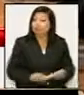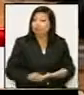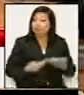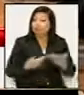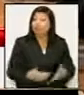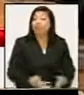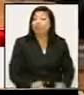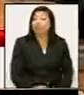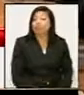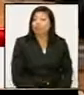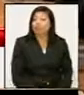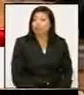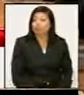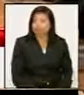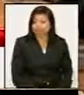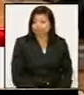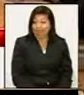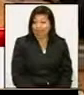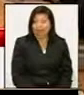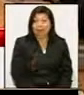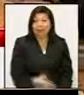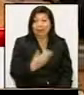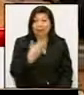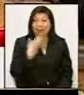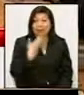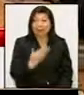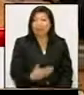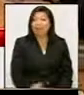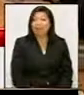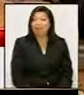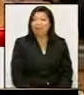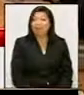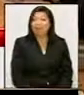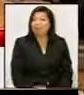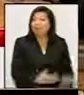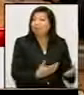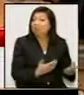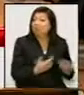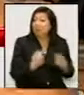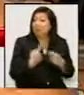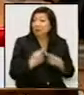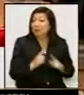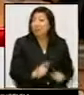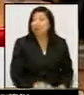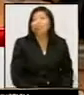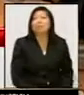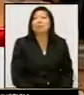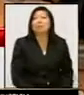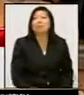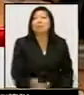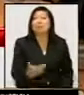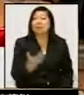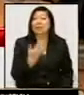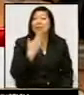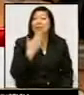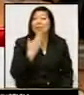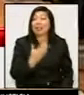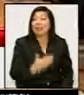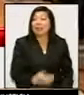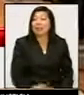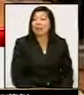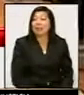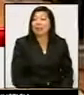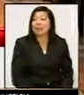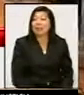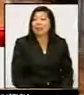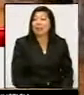entregar. Les agradecemos su participación, entonces vamos a estar a la espera de la información que hemos solicitado. Muchísimas gracias y ahora